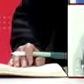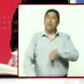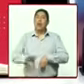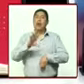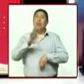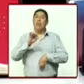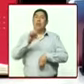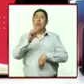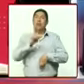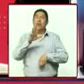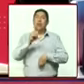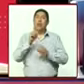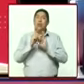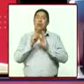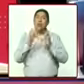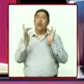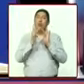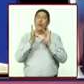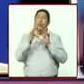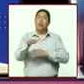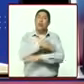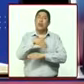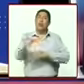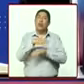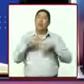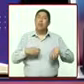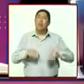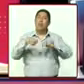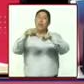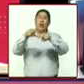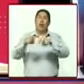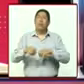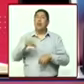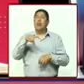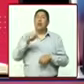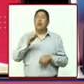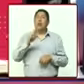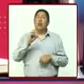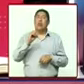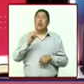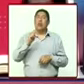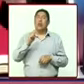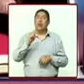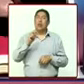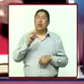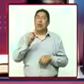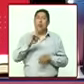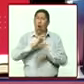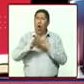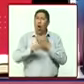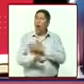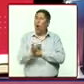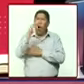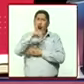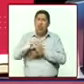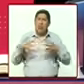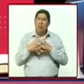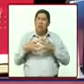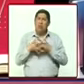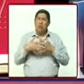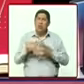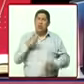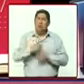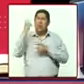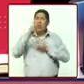Con 50 minutos tomamos contacto con nuestro compañero Álvaro Colque, que se ha trasladado hasta Parotani, donde todo el día ha habido bloqueos con un gran perjuicio a